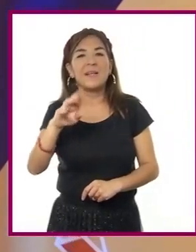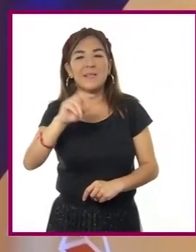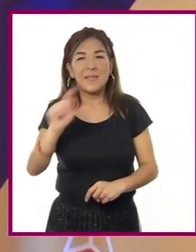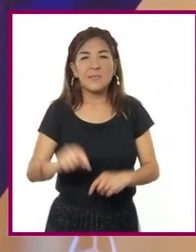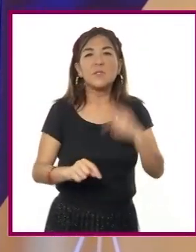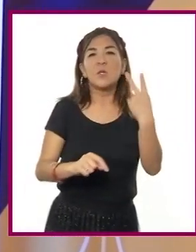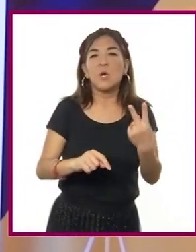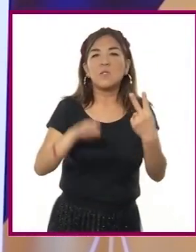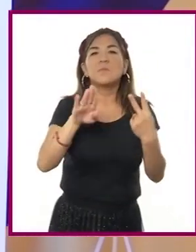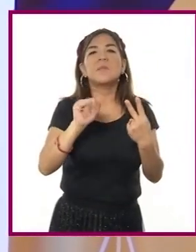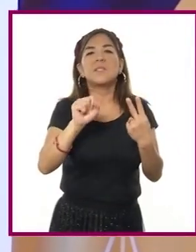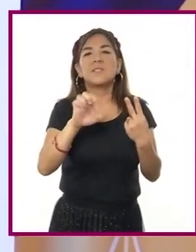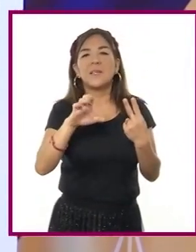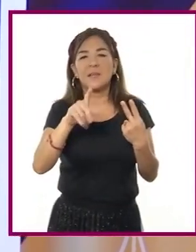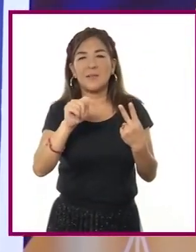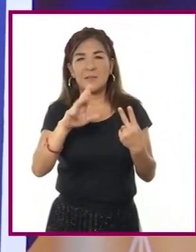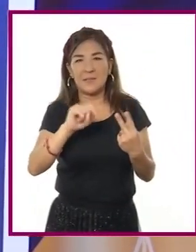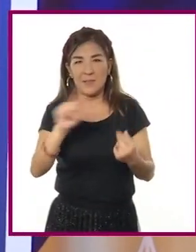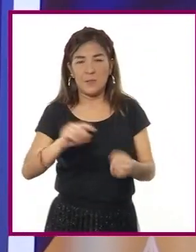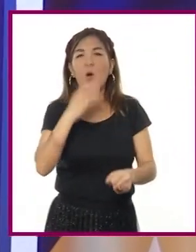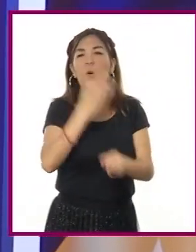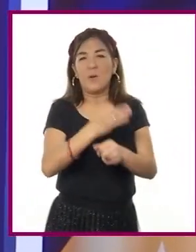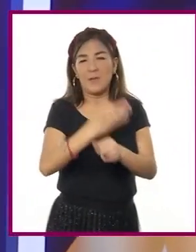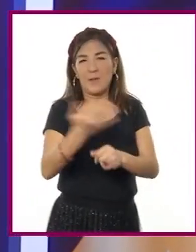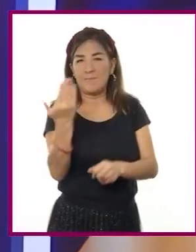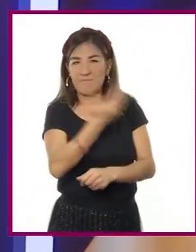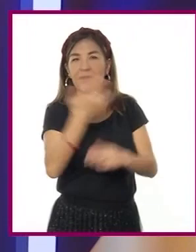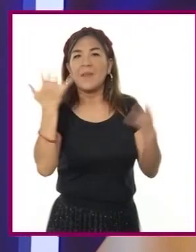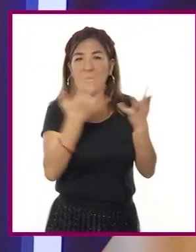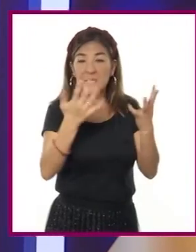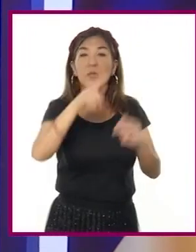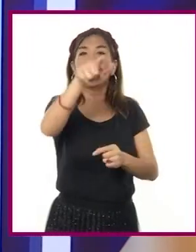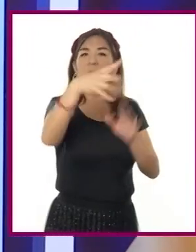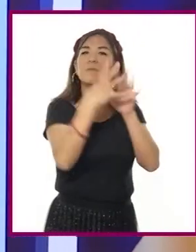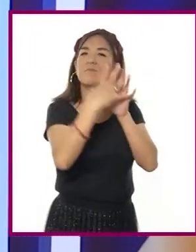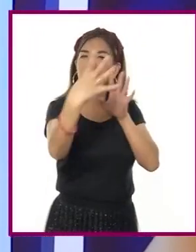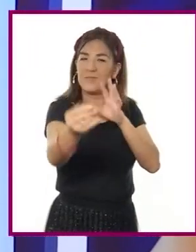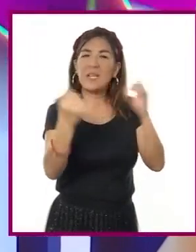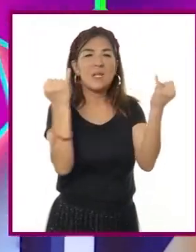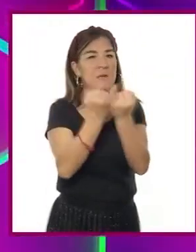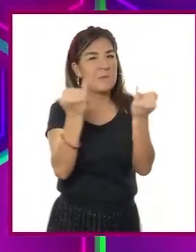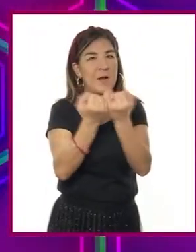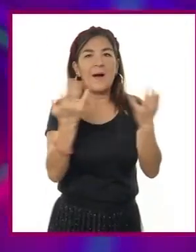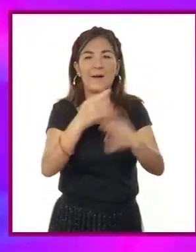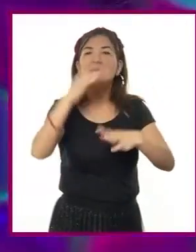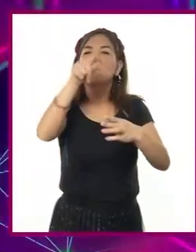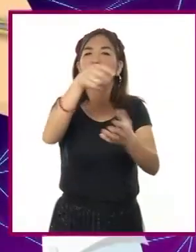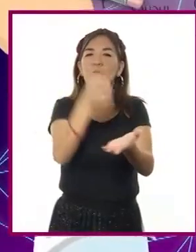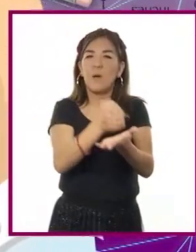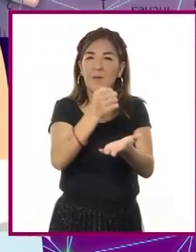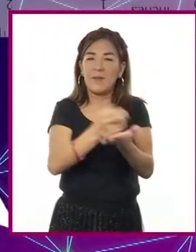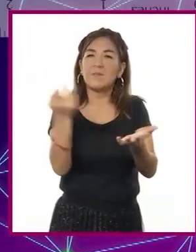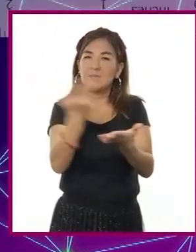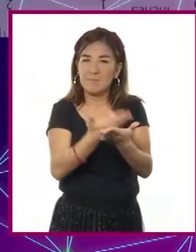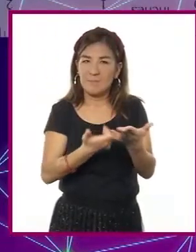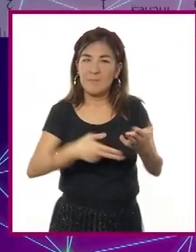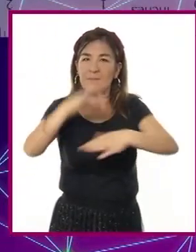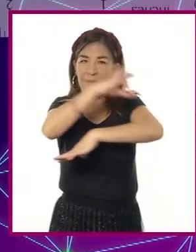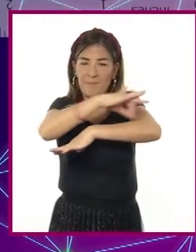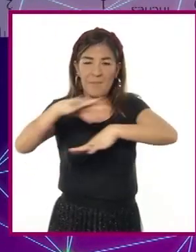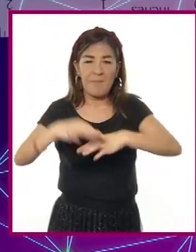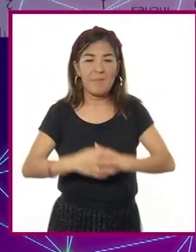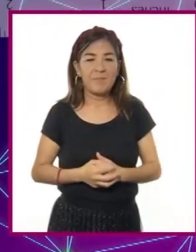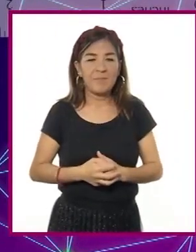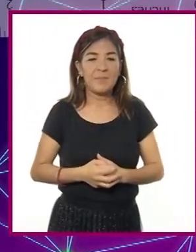bisectrices. Vamos a trazarlo. En casa, repliquen los pasos a seguir en su cuaderno. Se traza un segmento